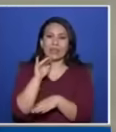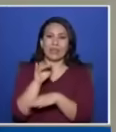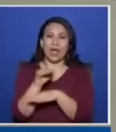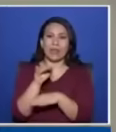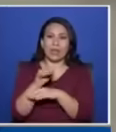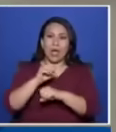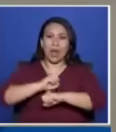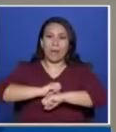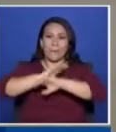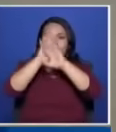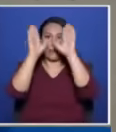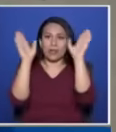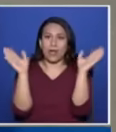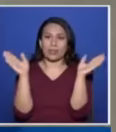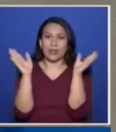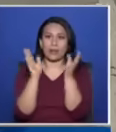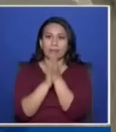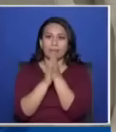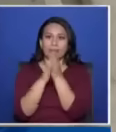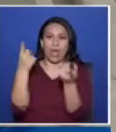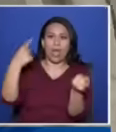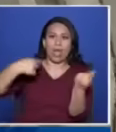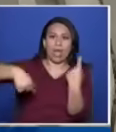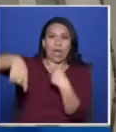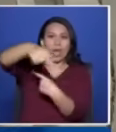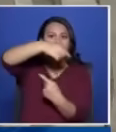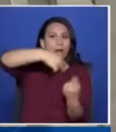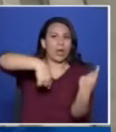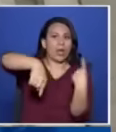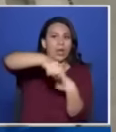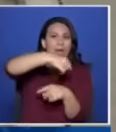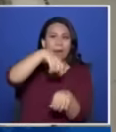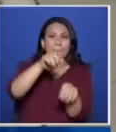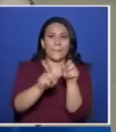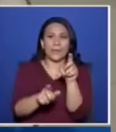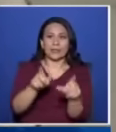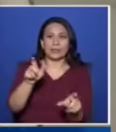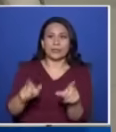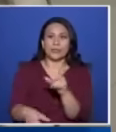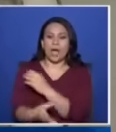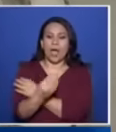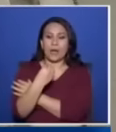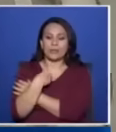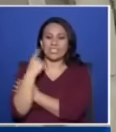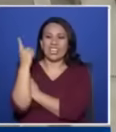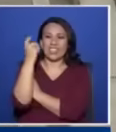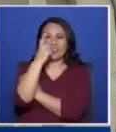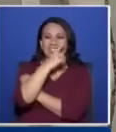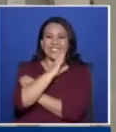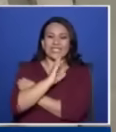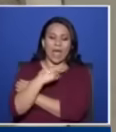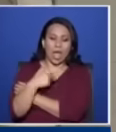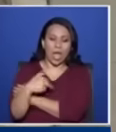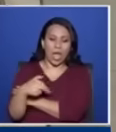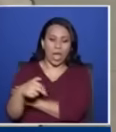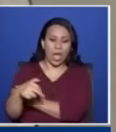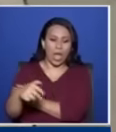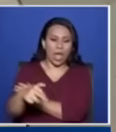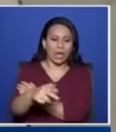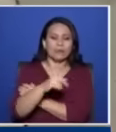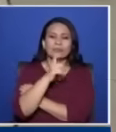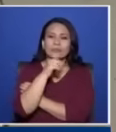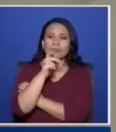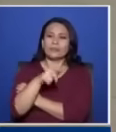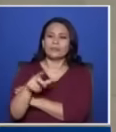en las mañanas, cuando hay mayor circulación de personas por esta zona. También hay la dificultad de quienes cruzan a pie, porque